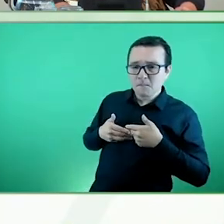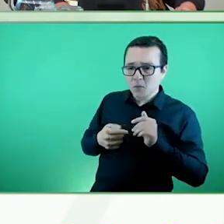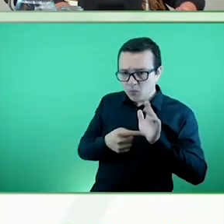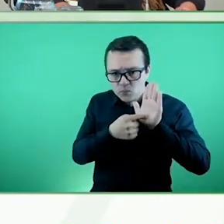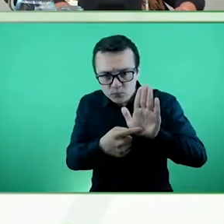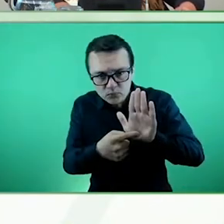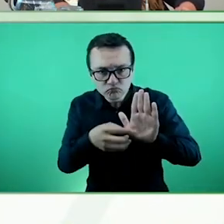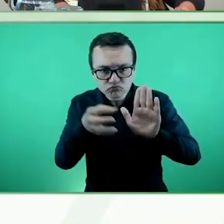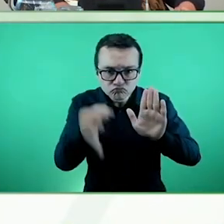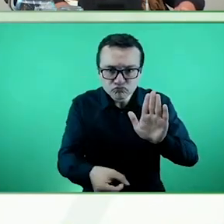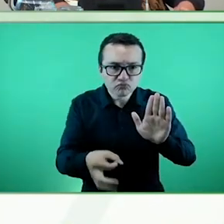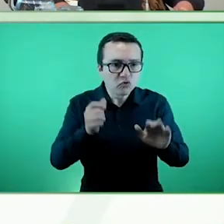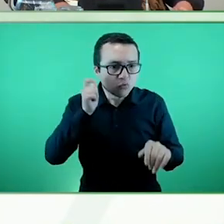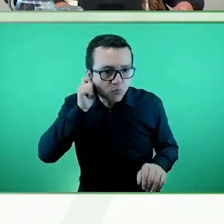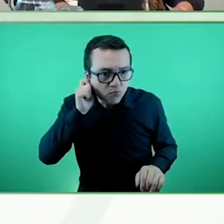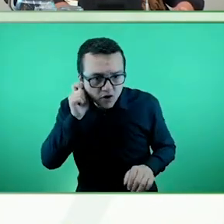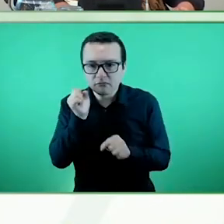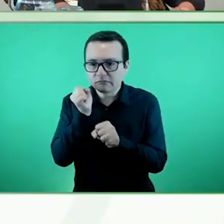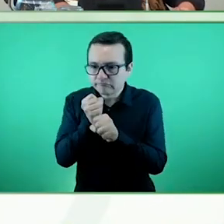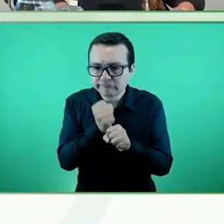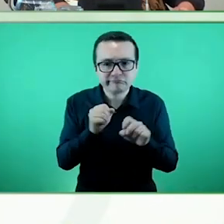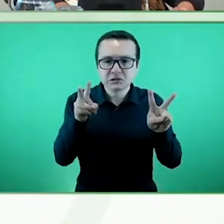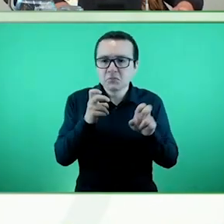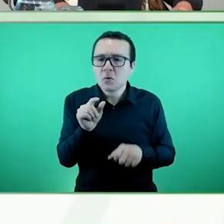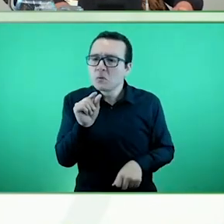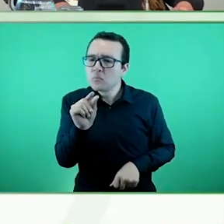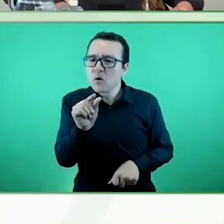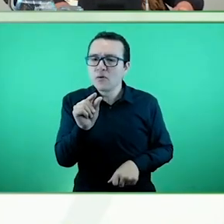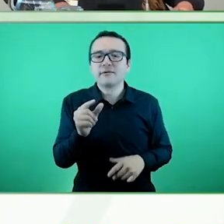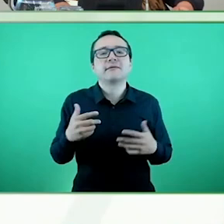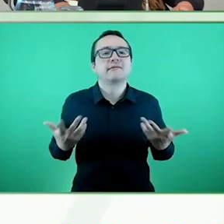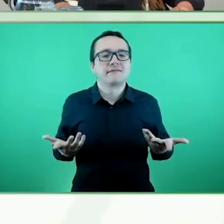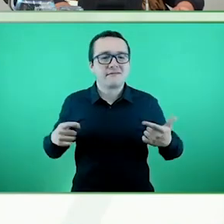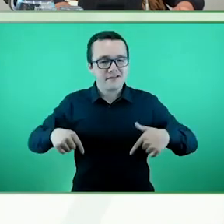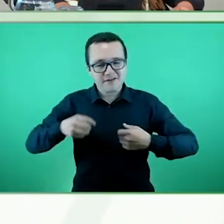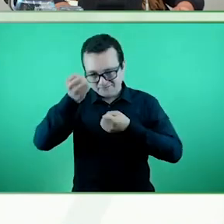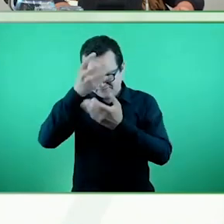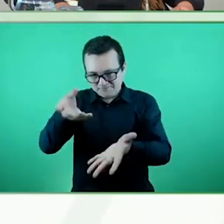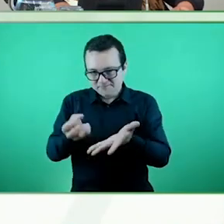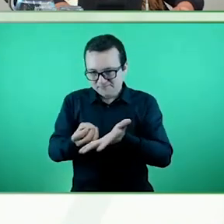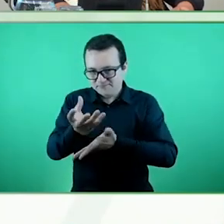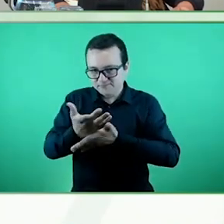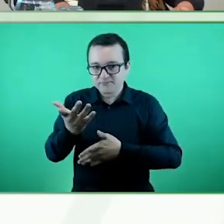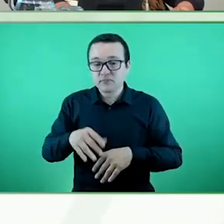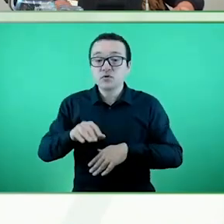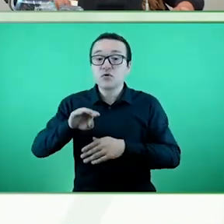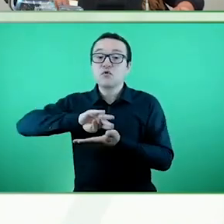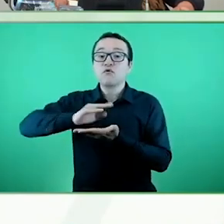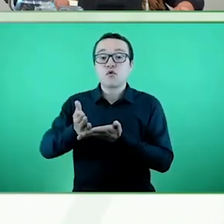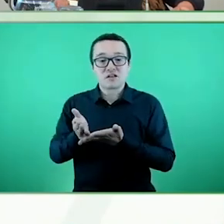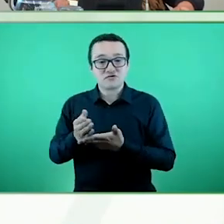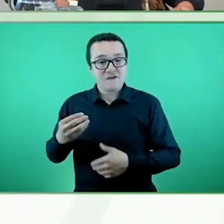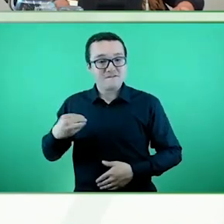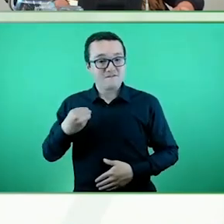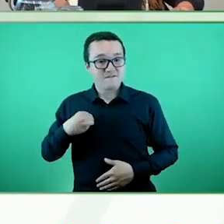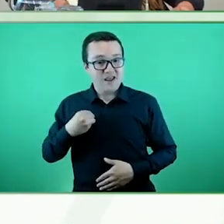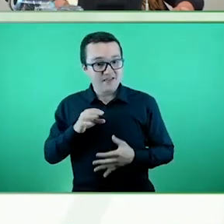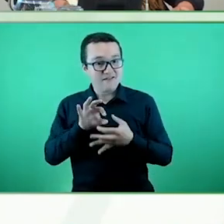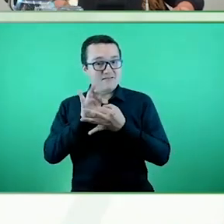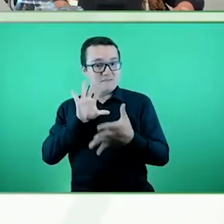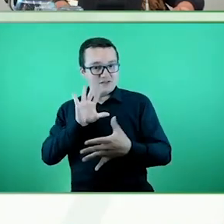voy a contar acá un poco. Bueno, Fundación Vía Independiente Chile tiene 3 años, nacimos hace justo 3 años